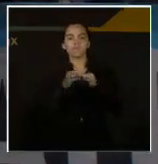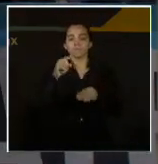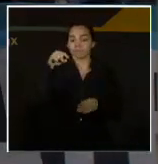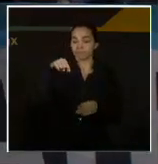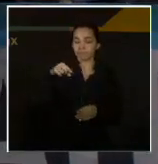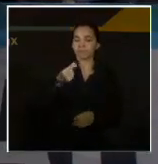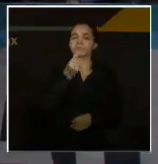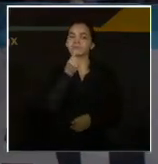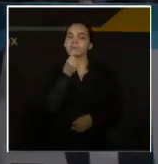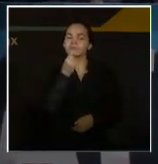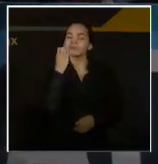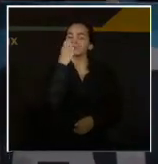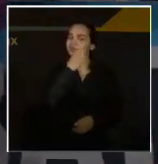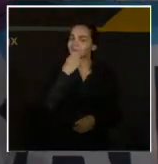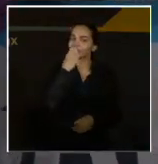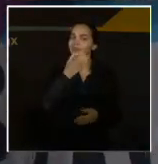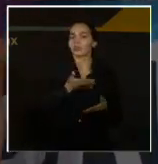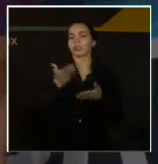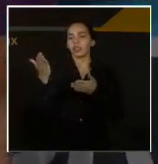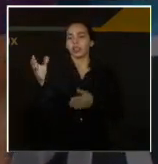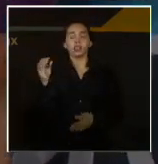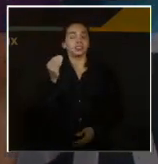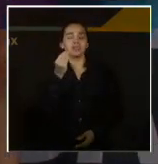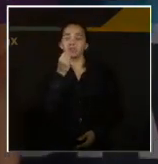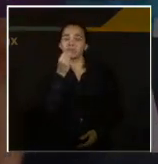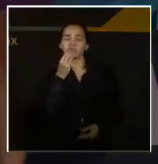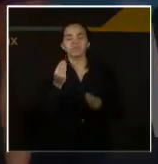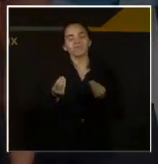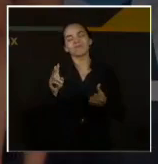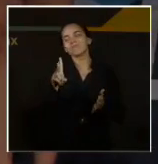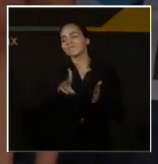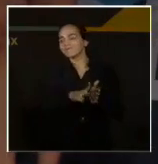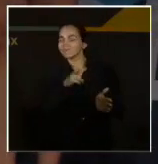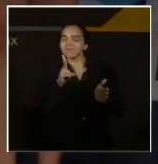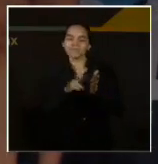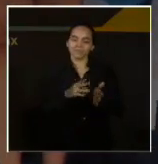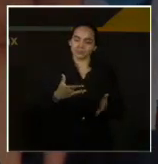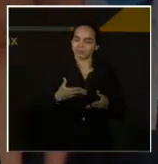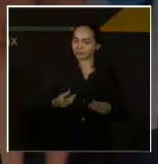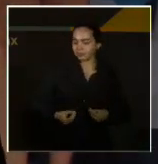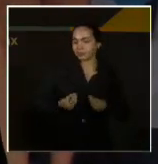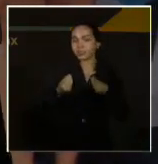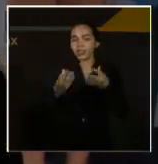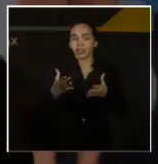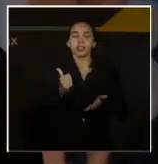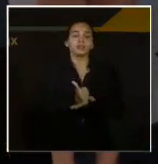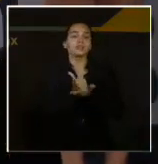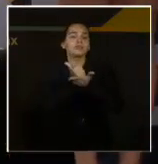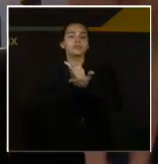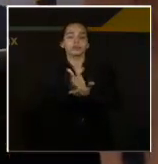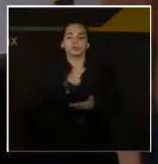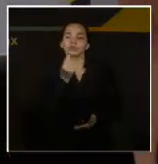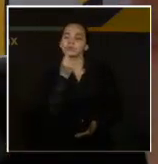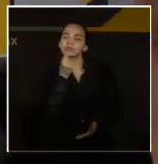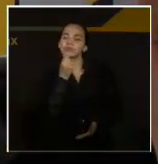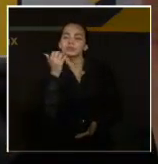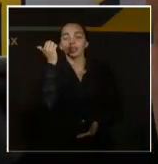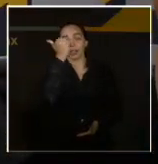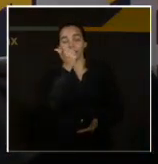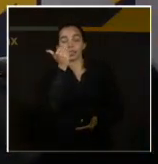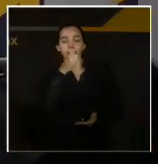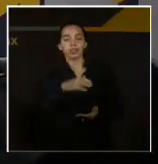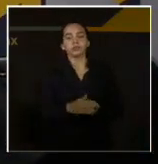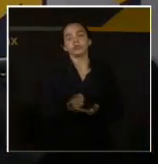niños en una escuela que llegan sin comer y muchas veces tienen que dar de su bolsa para que ese alumno pueda comer y